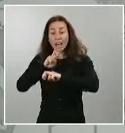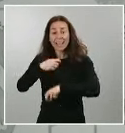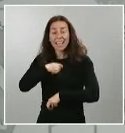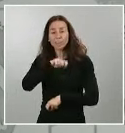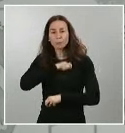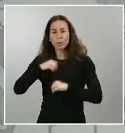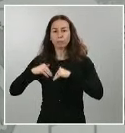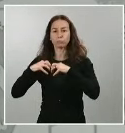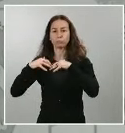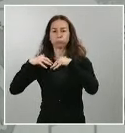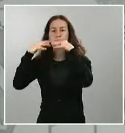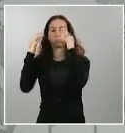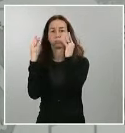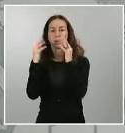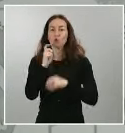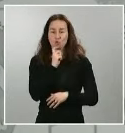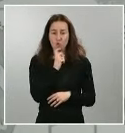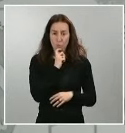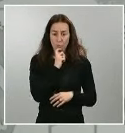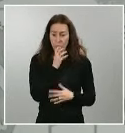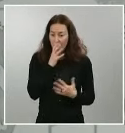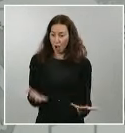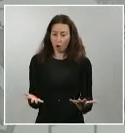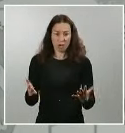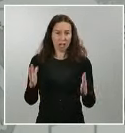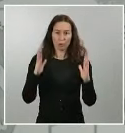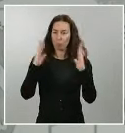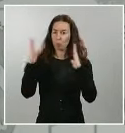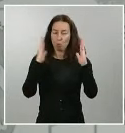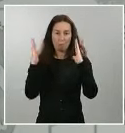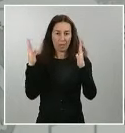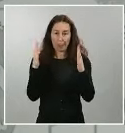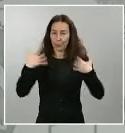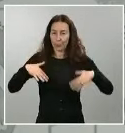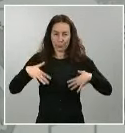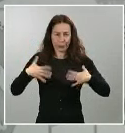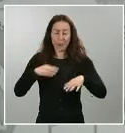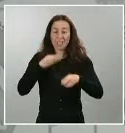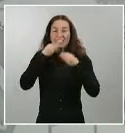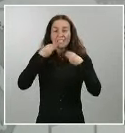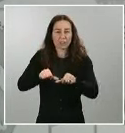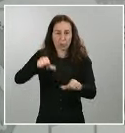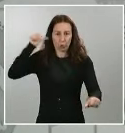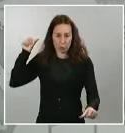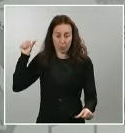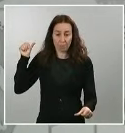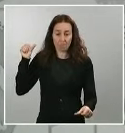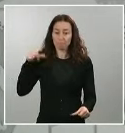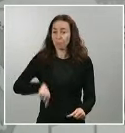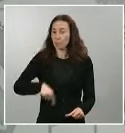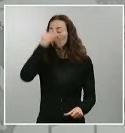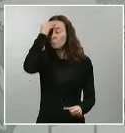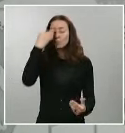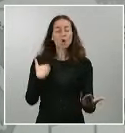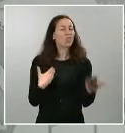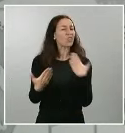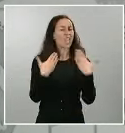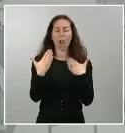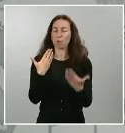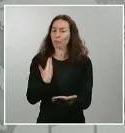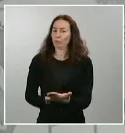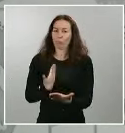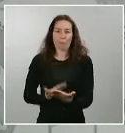nuestra historia. Yo estoy convencido de que el diálogo social es y seguirá siendo fundamental en nuestro país. Y esta medida puede ser muy